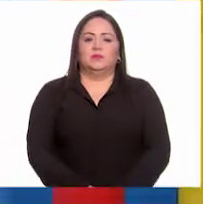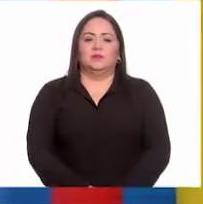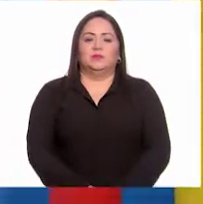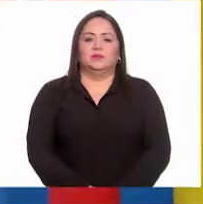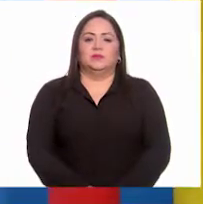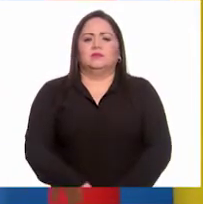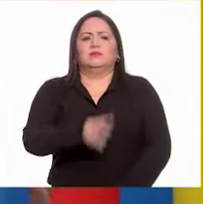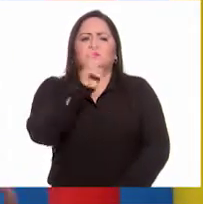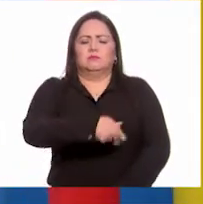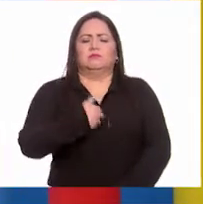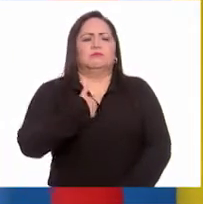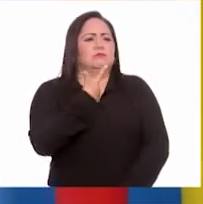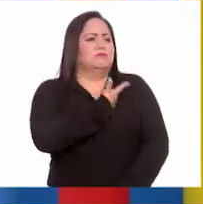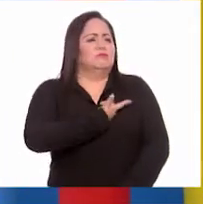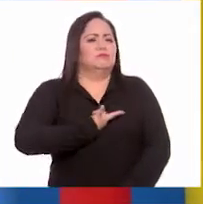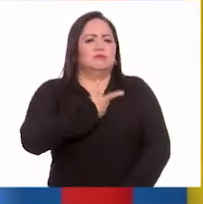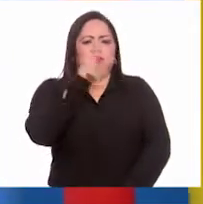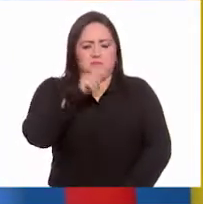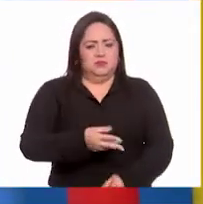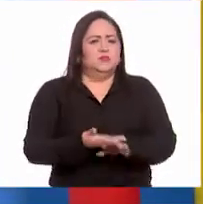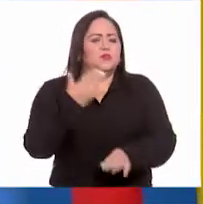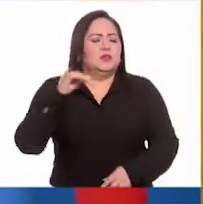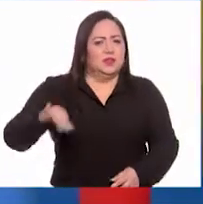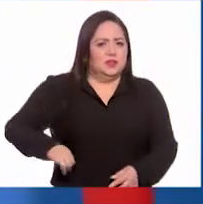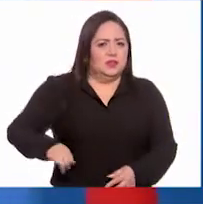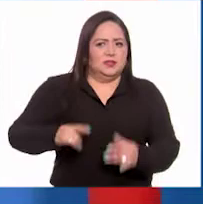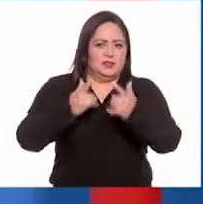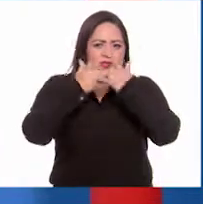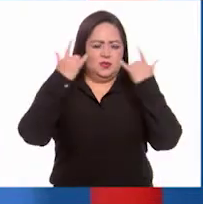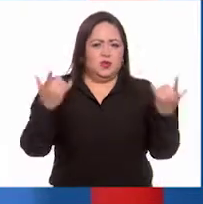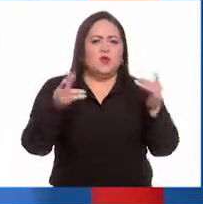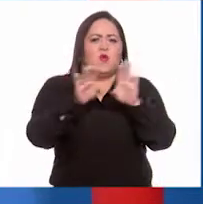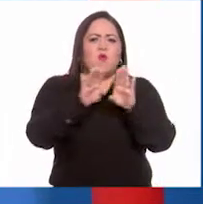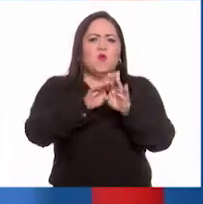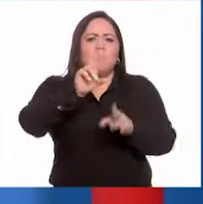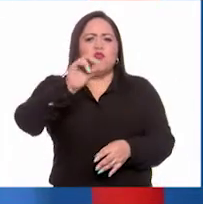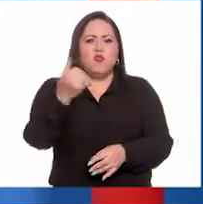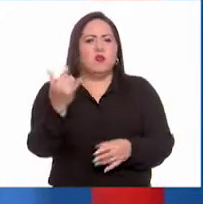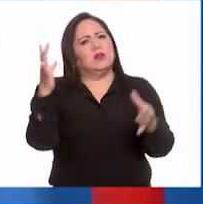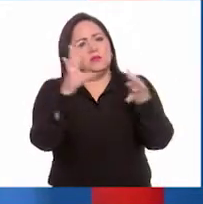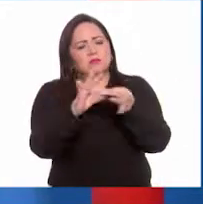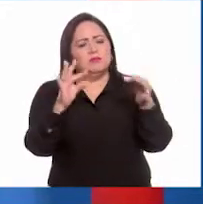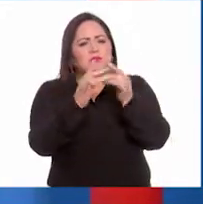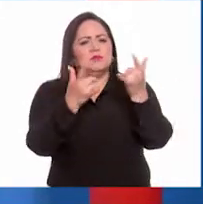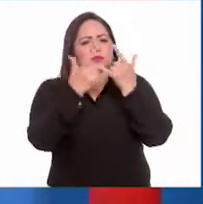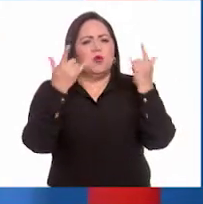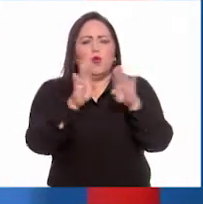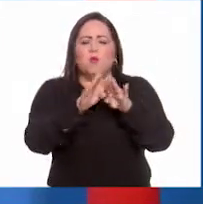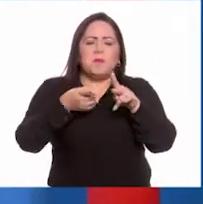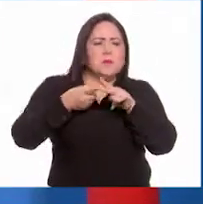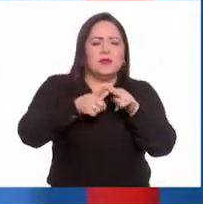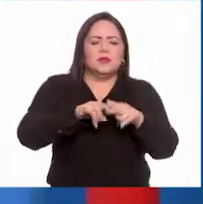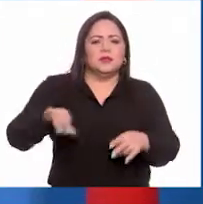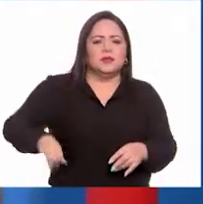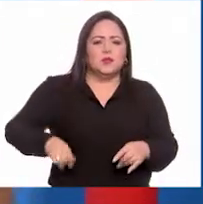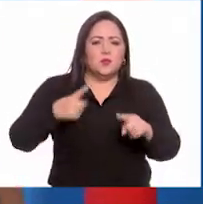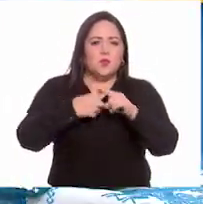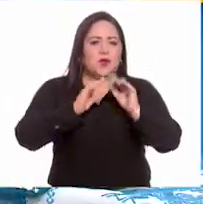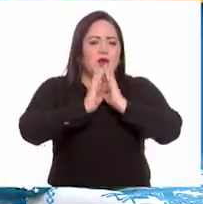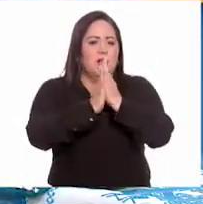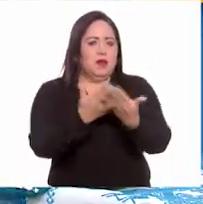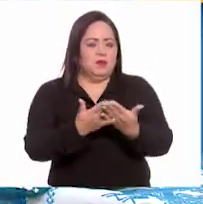A mí me encantó. Es muy interesante la historia de cómo Roy Cuentacuentos comenzó a interesarse por los